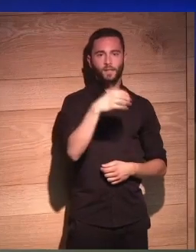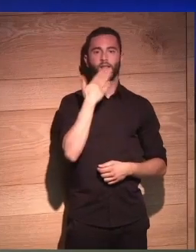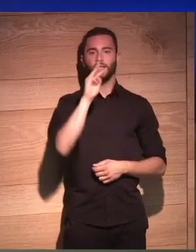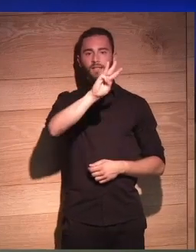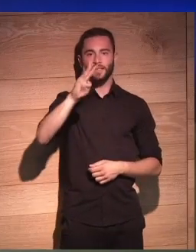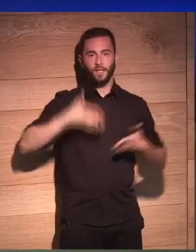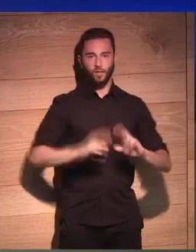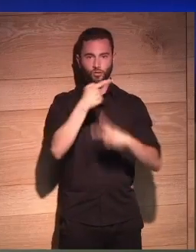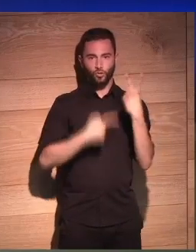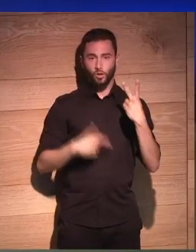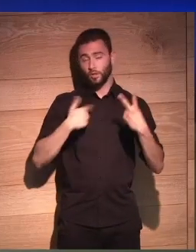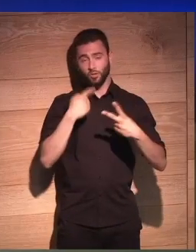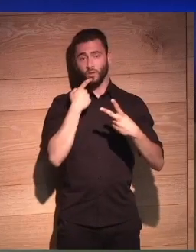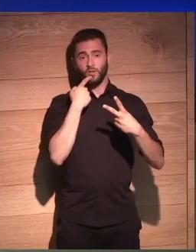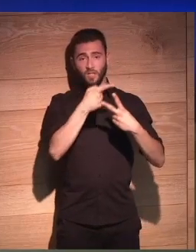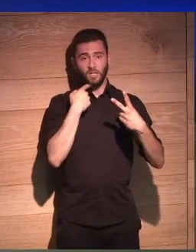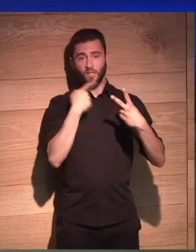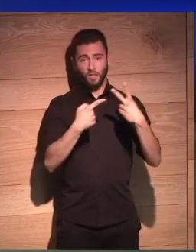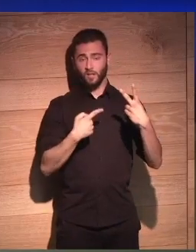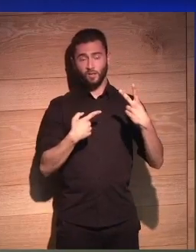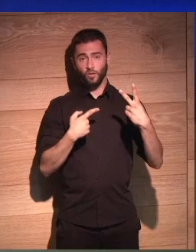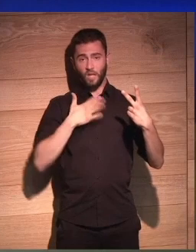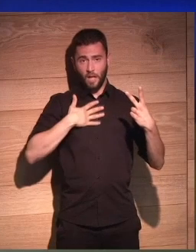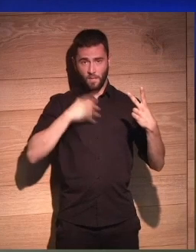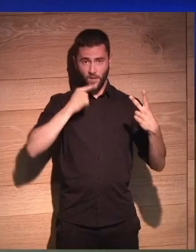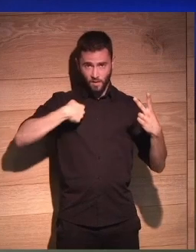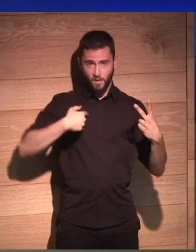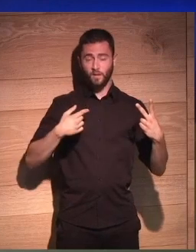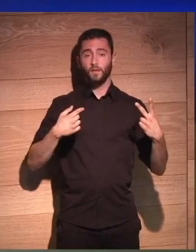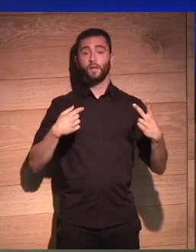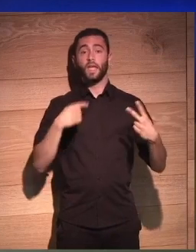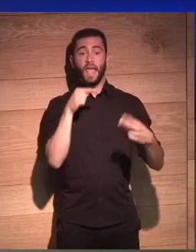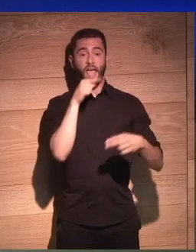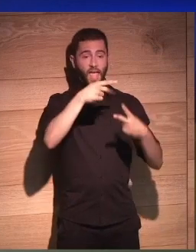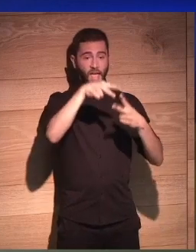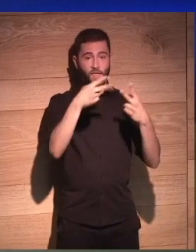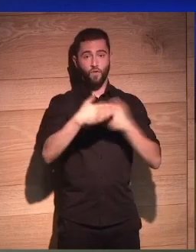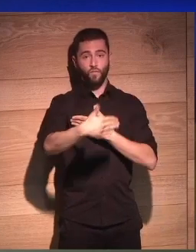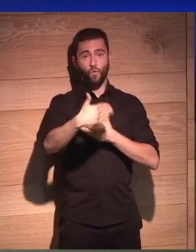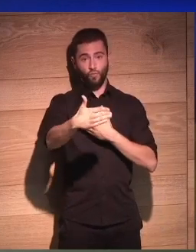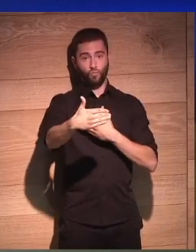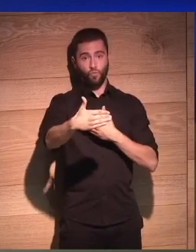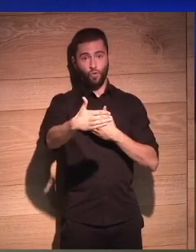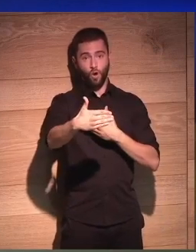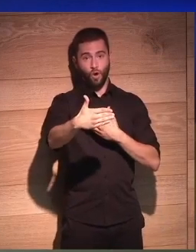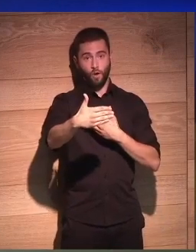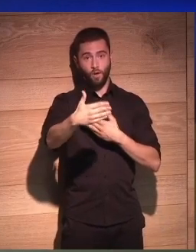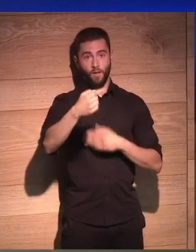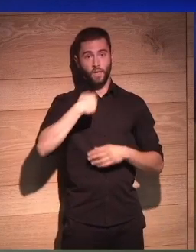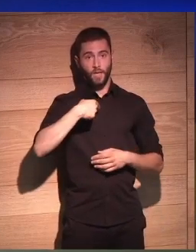yo les digo una cosa a mis hijos, y me la digo a mí mismo, que es que ellos tienen el futuro por delante, y yo, no sé